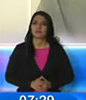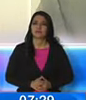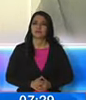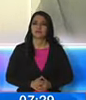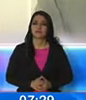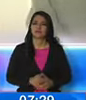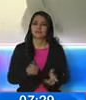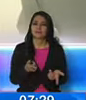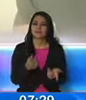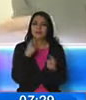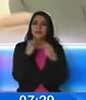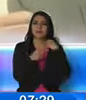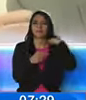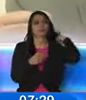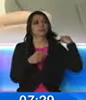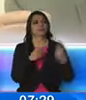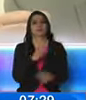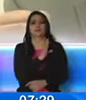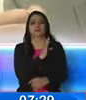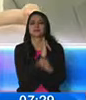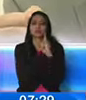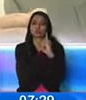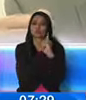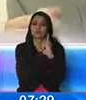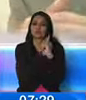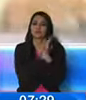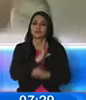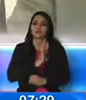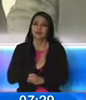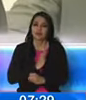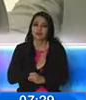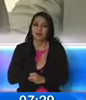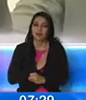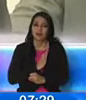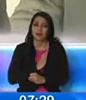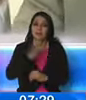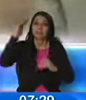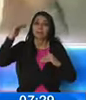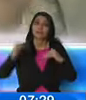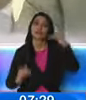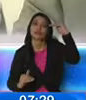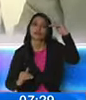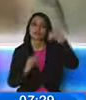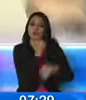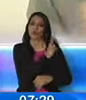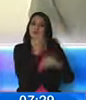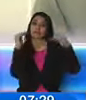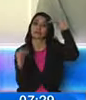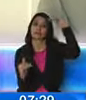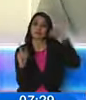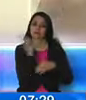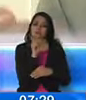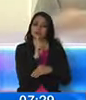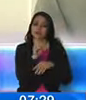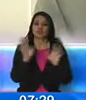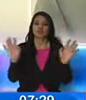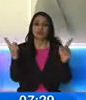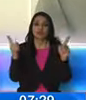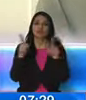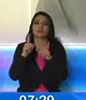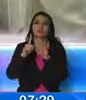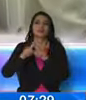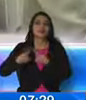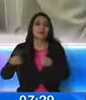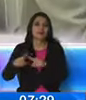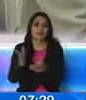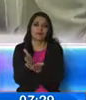No porque las instituciones técnicas y tecnológicas sean inferiores a las instituciones